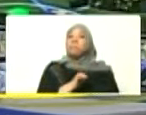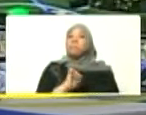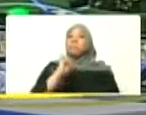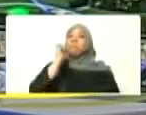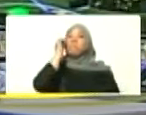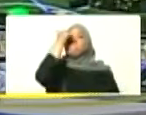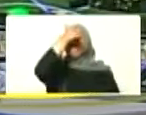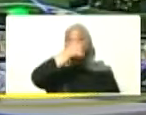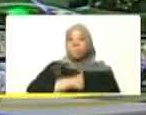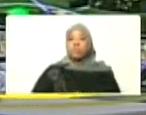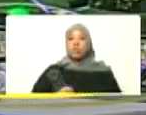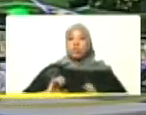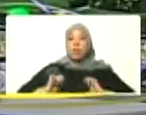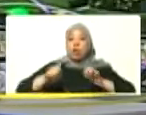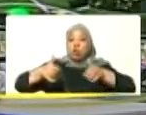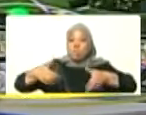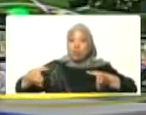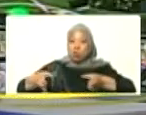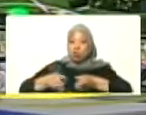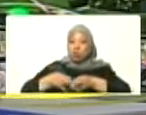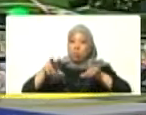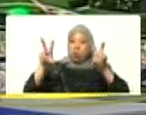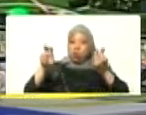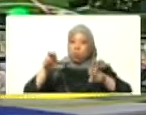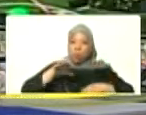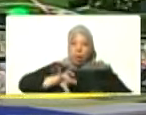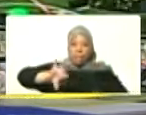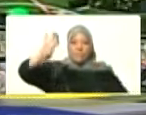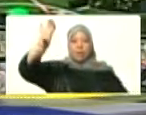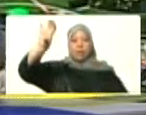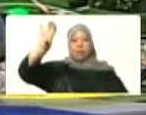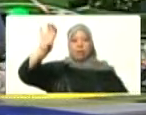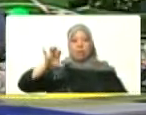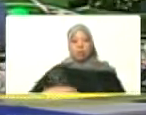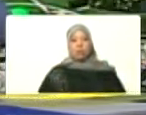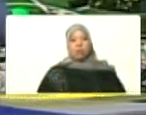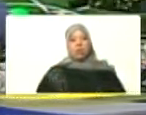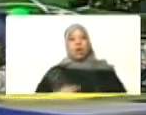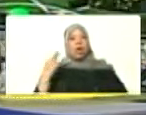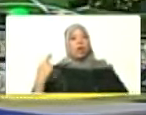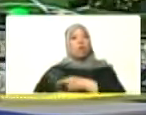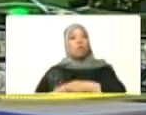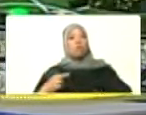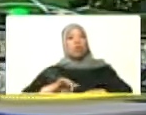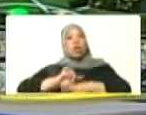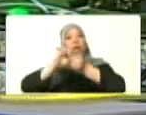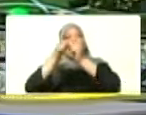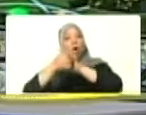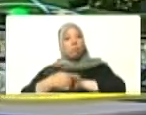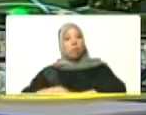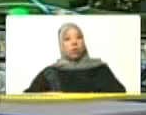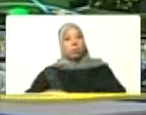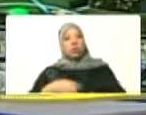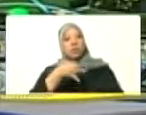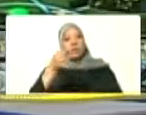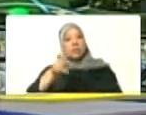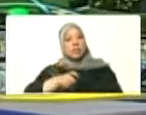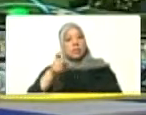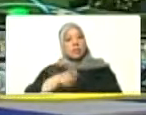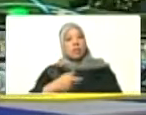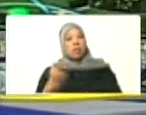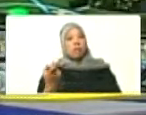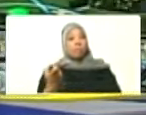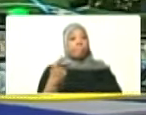del renacimiento maravilloso de la patria y del revolucionar, de cambiar todo lo que haya que cambiar